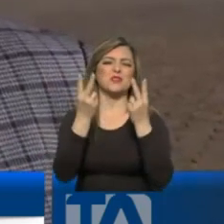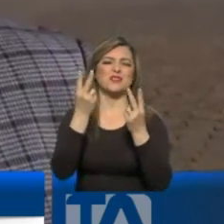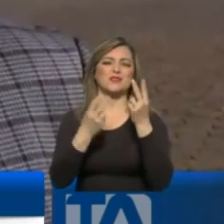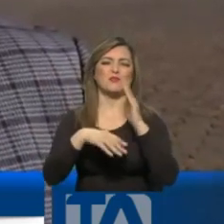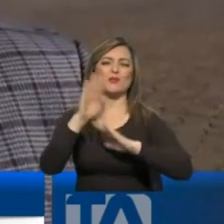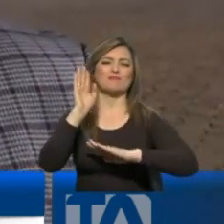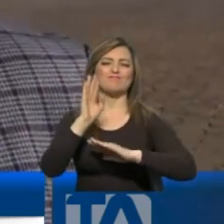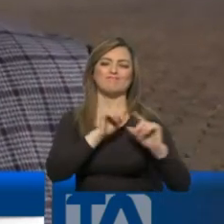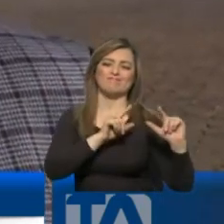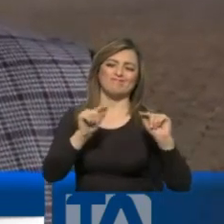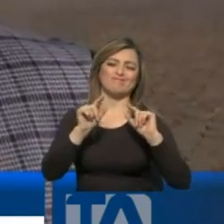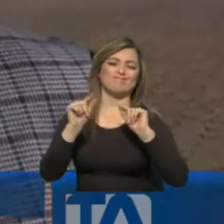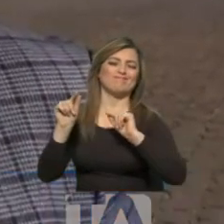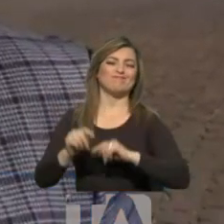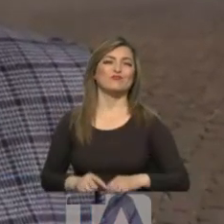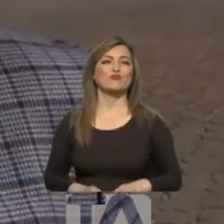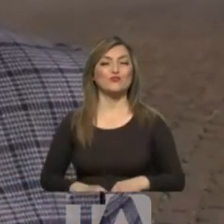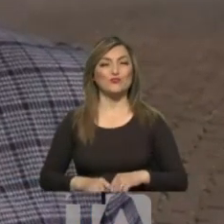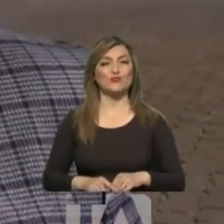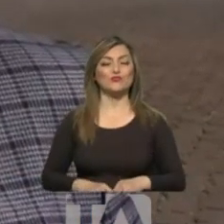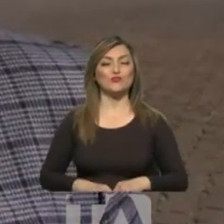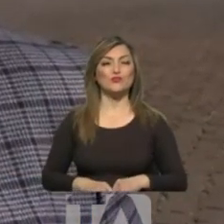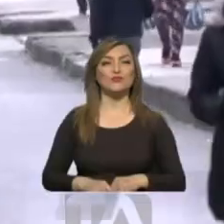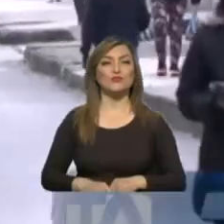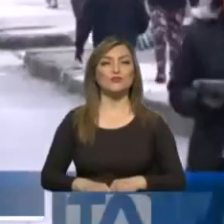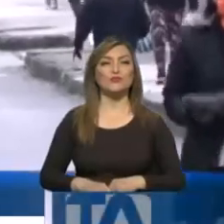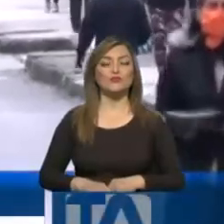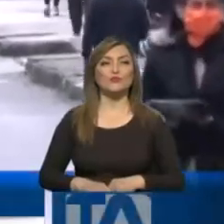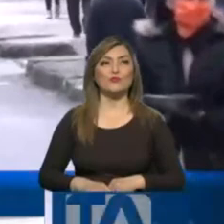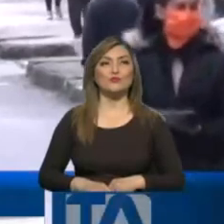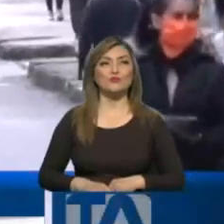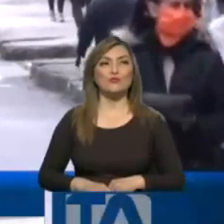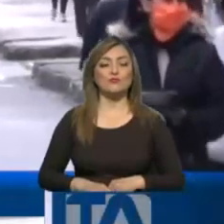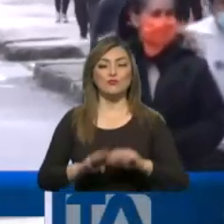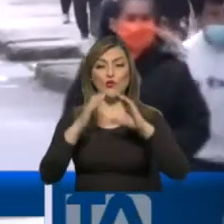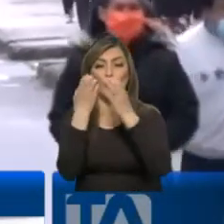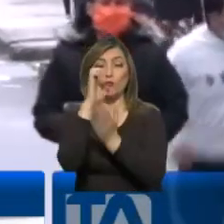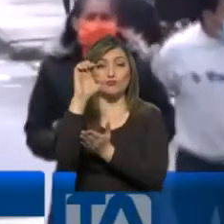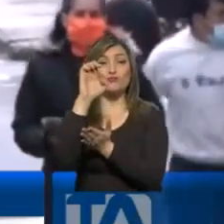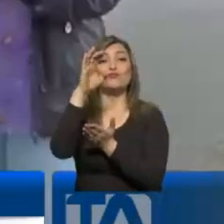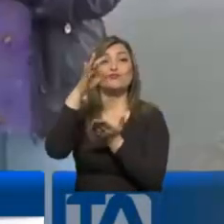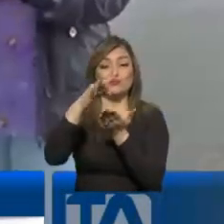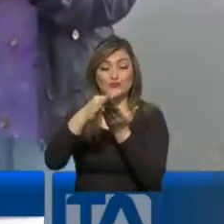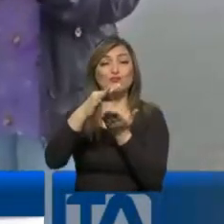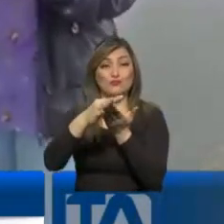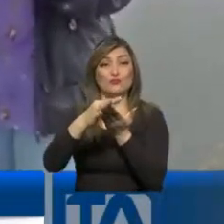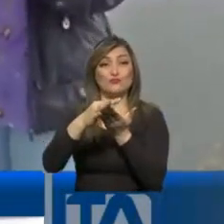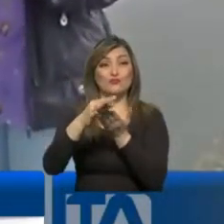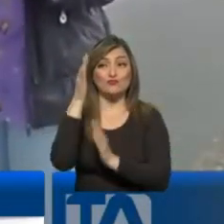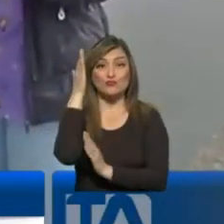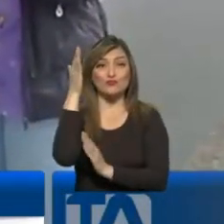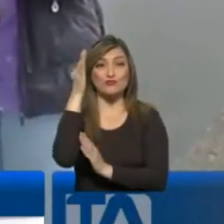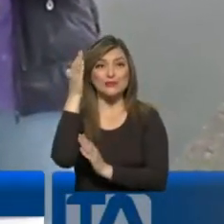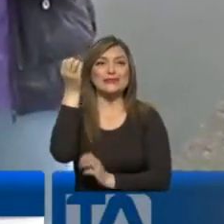que generalmente reciben mucho turista, recibe migrantes. El COE cantonal de Tulcán mantiene el semáforo sanitario amarillo